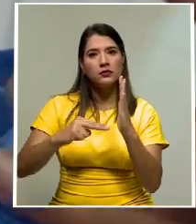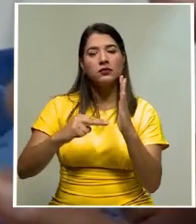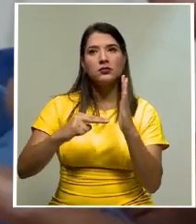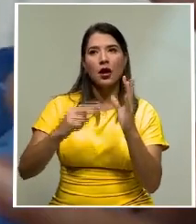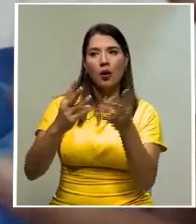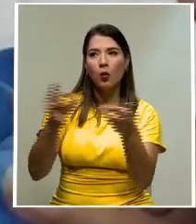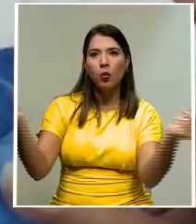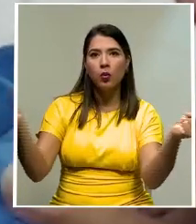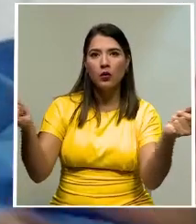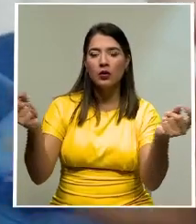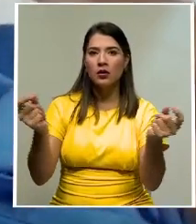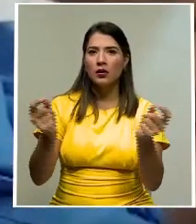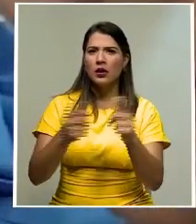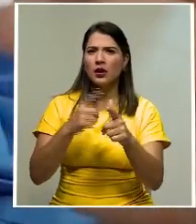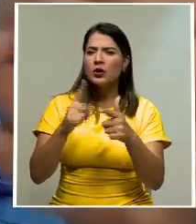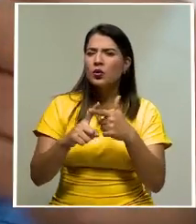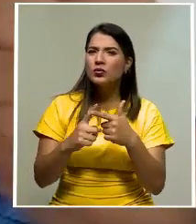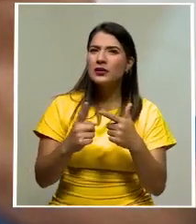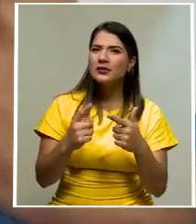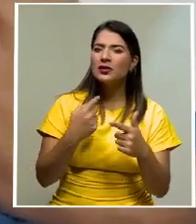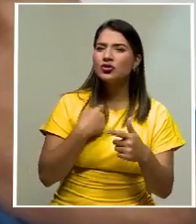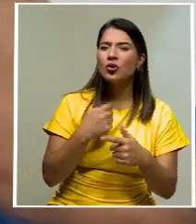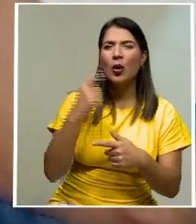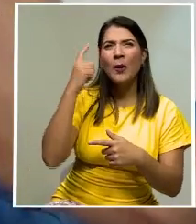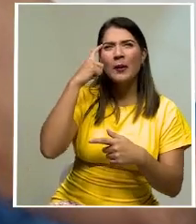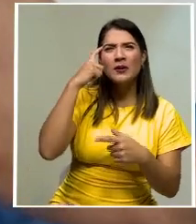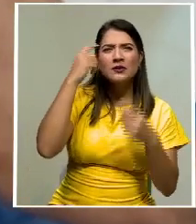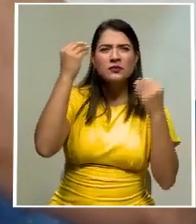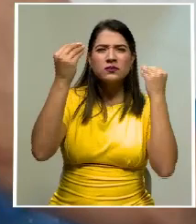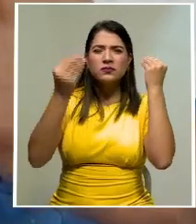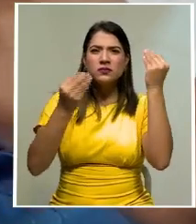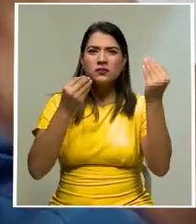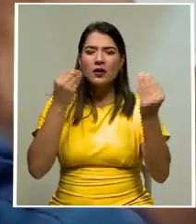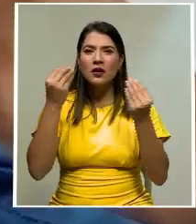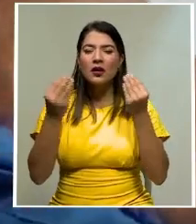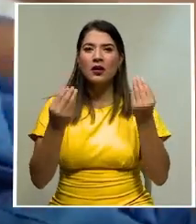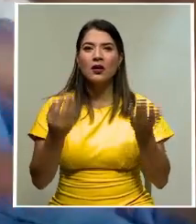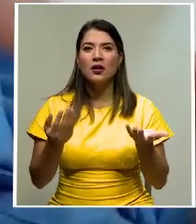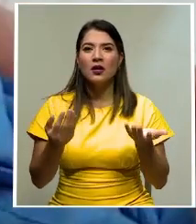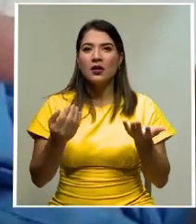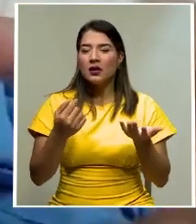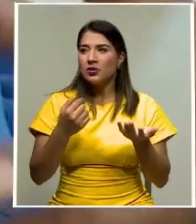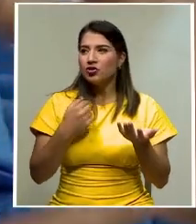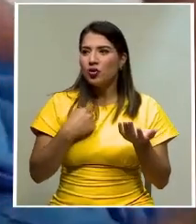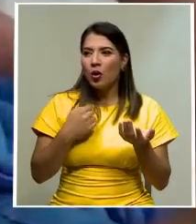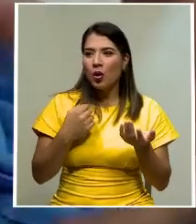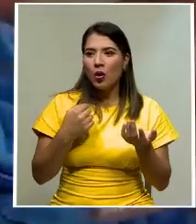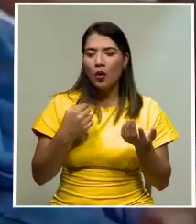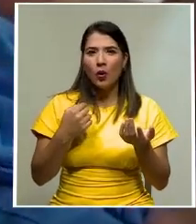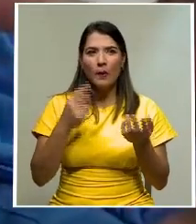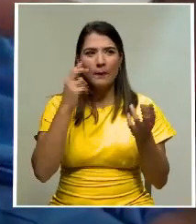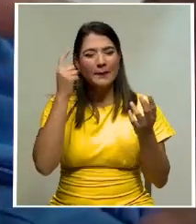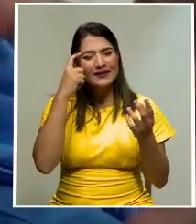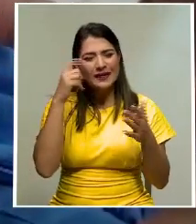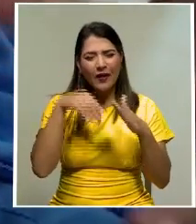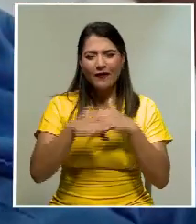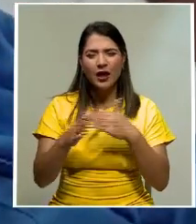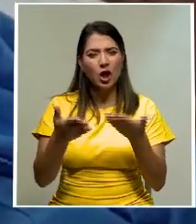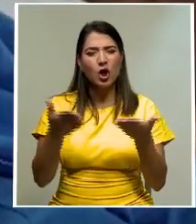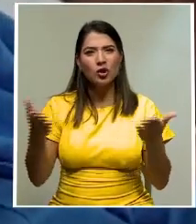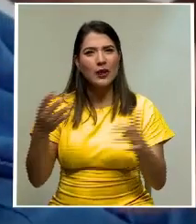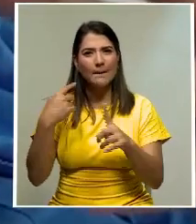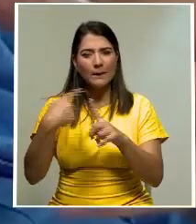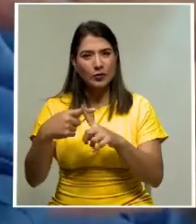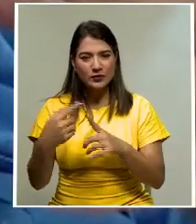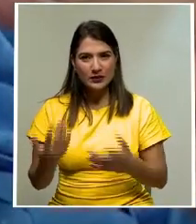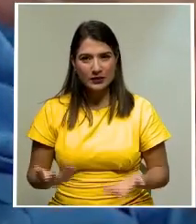cosas que me querían como tomar, como animales y cosas que me querían hacer